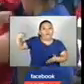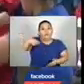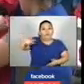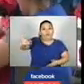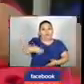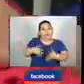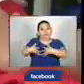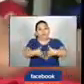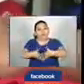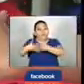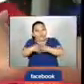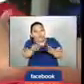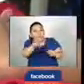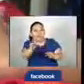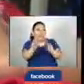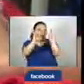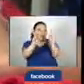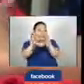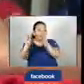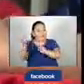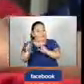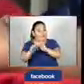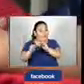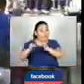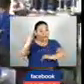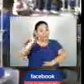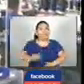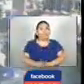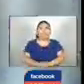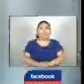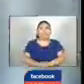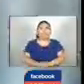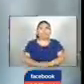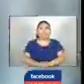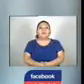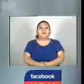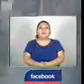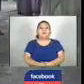generación de empleos son otros aspectos que destacan las gremiales.